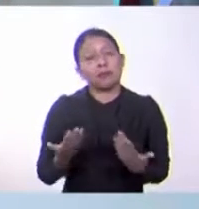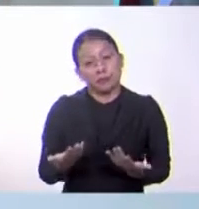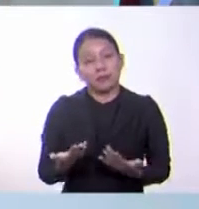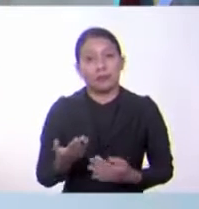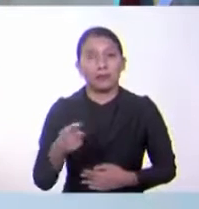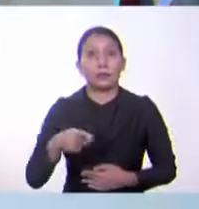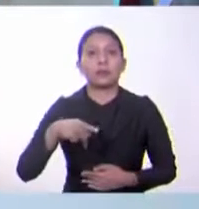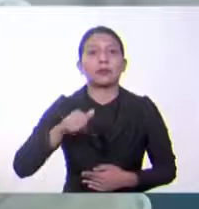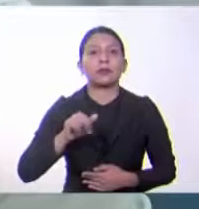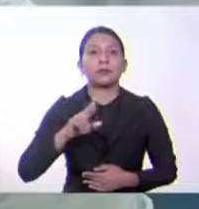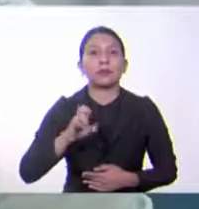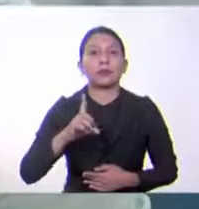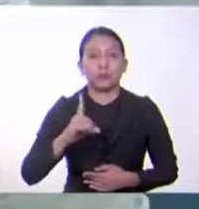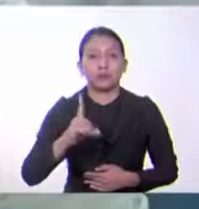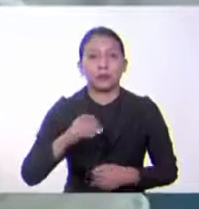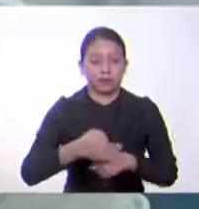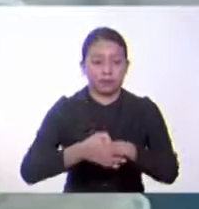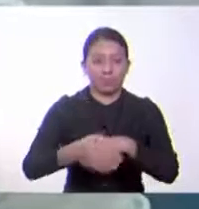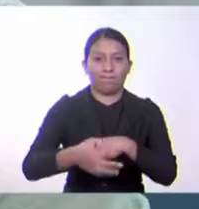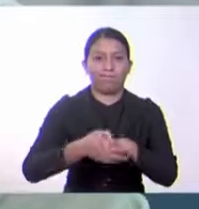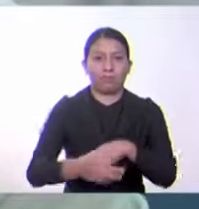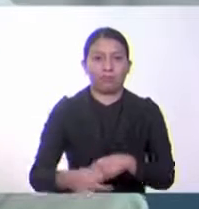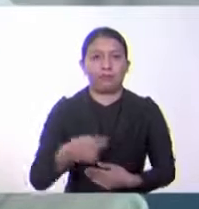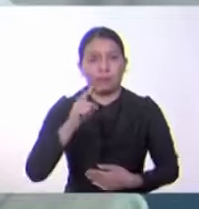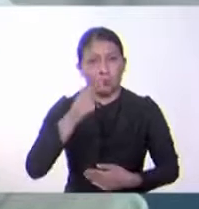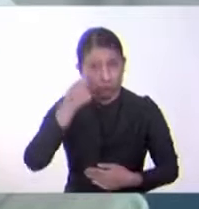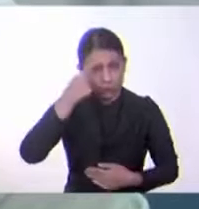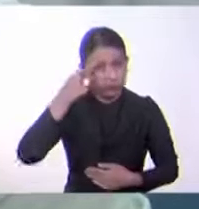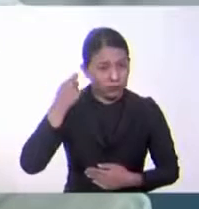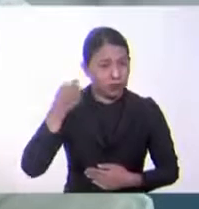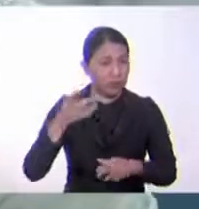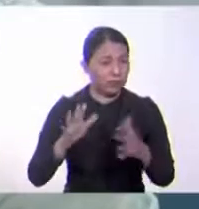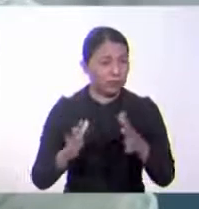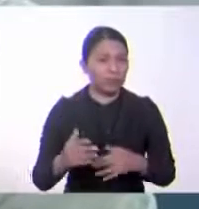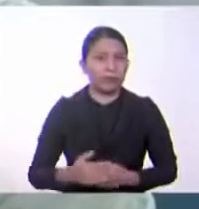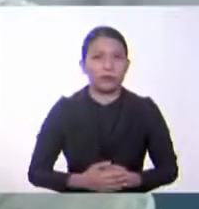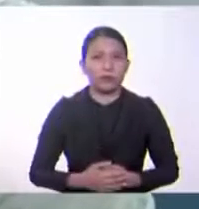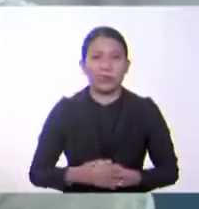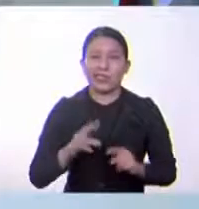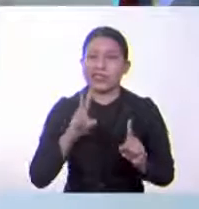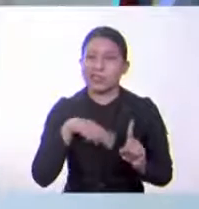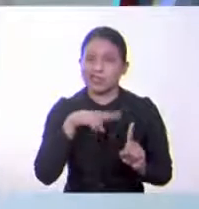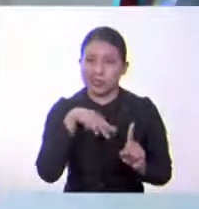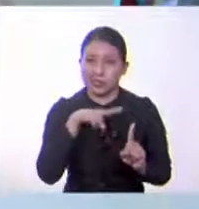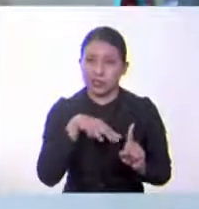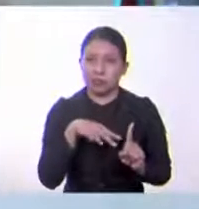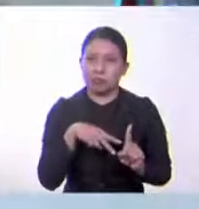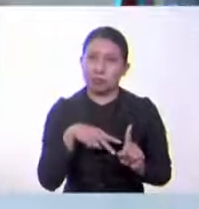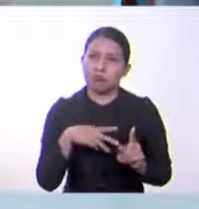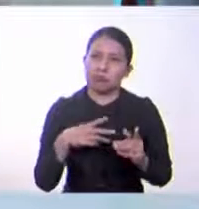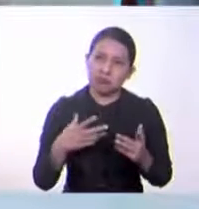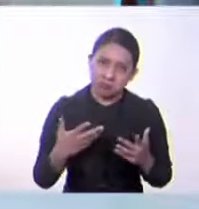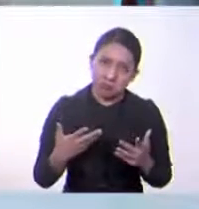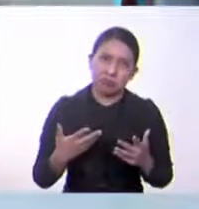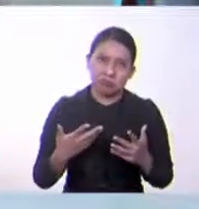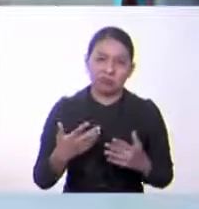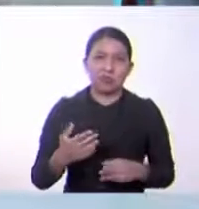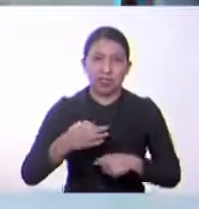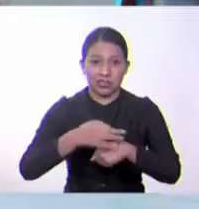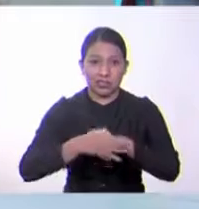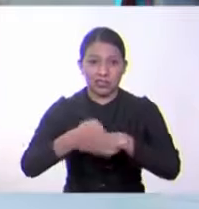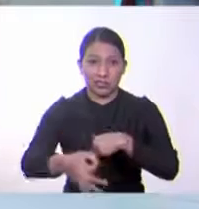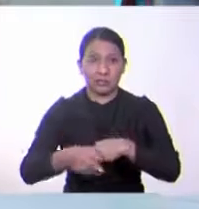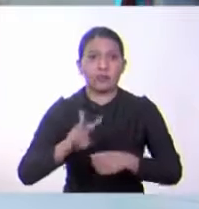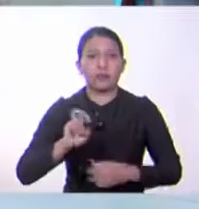pared celular? Si ustedes recuerdan de las clases anteriores, la característica prominente de la célula